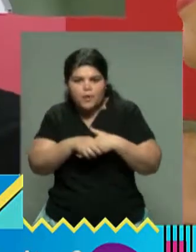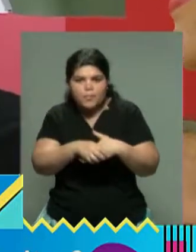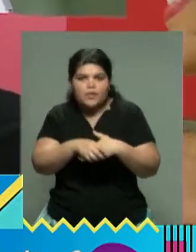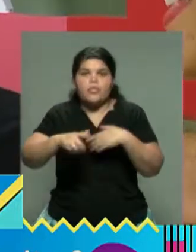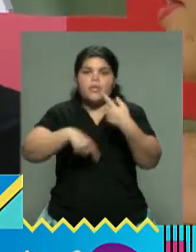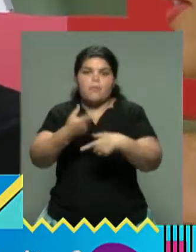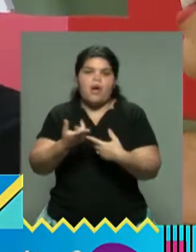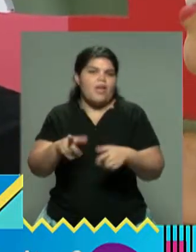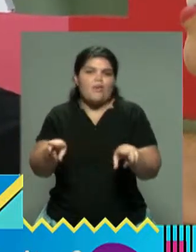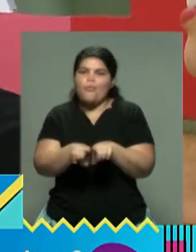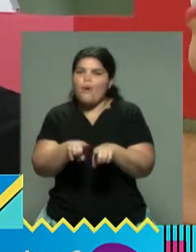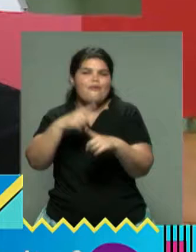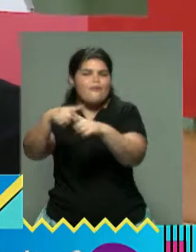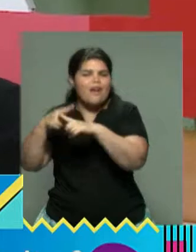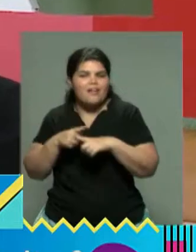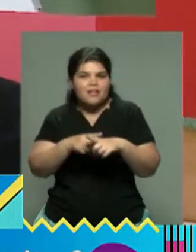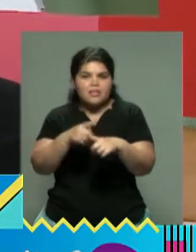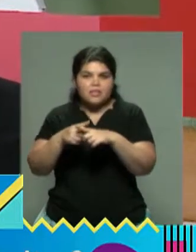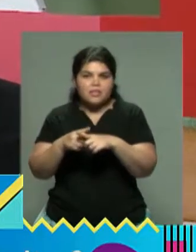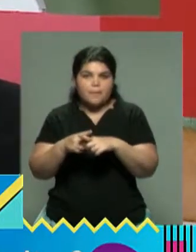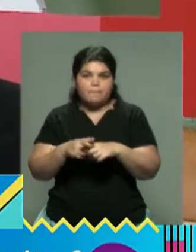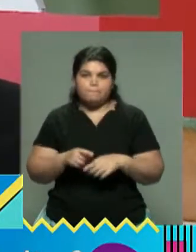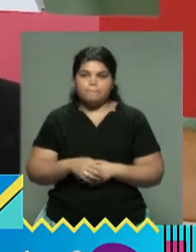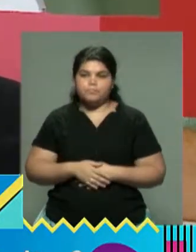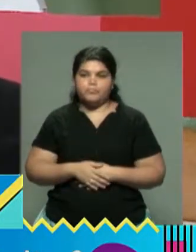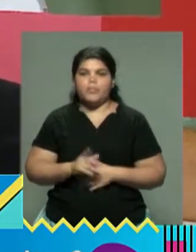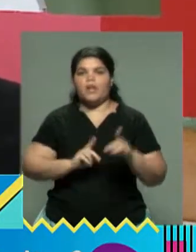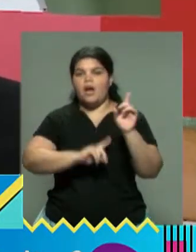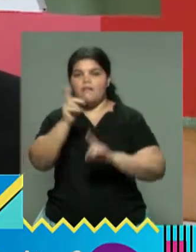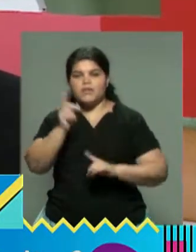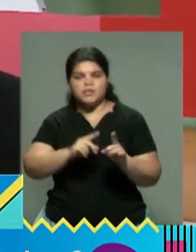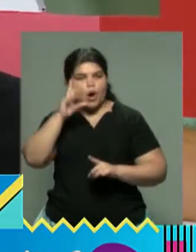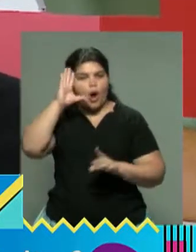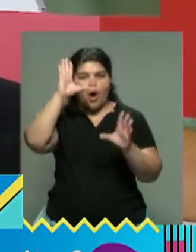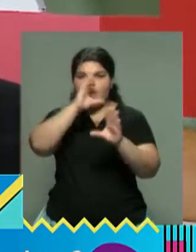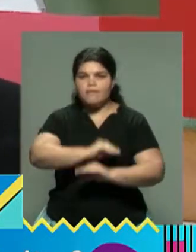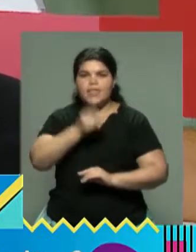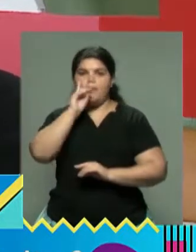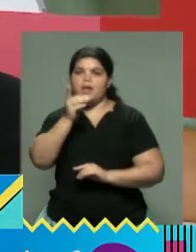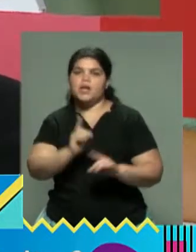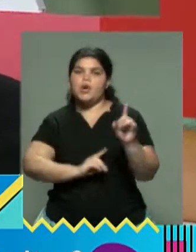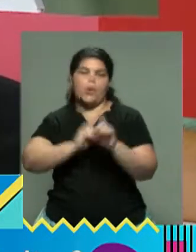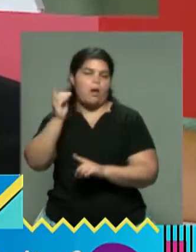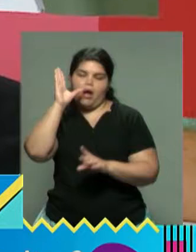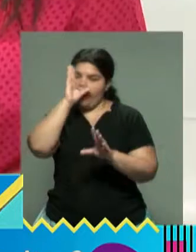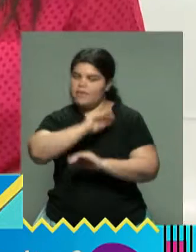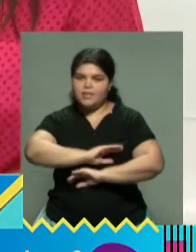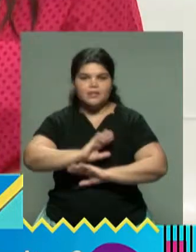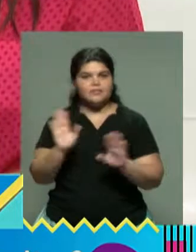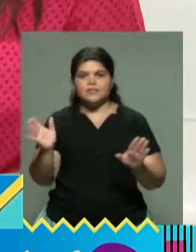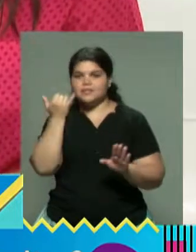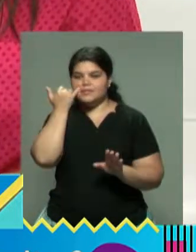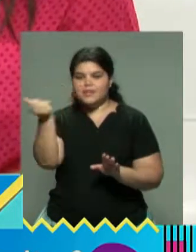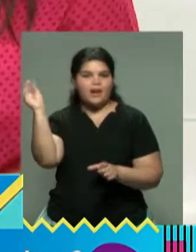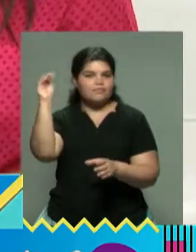realmente. Y no pasa a ser ya, se olvida uno de los riesgos que existen a los cuales uno, o sea, entró en este